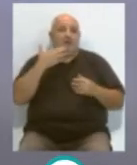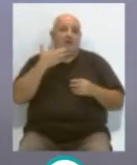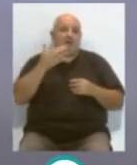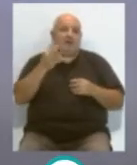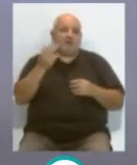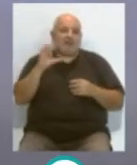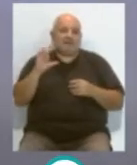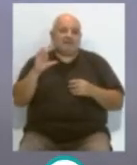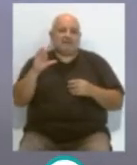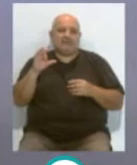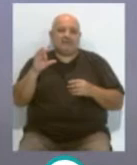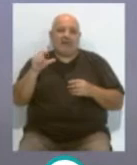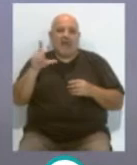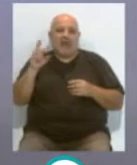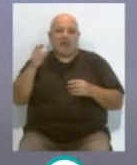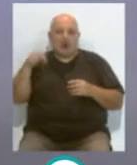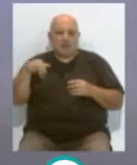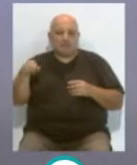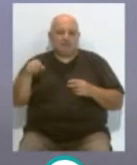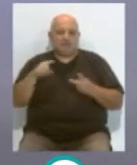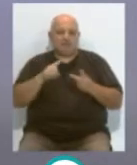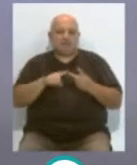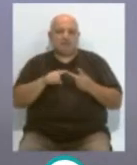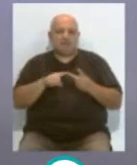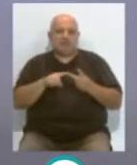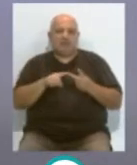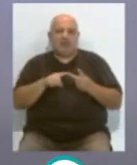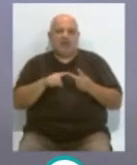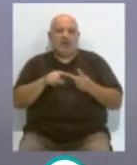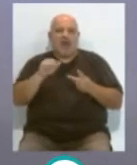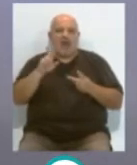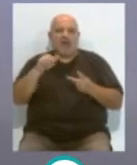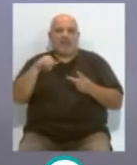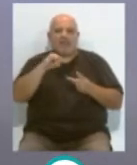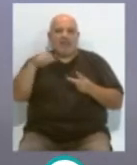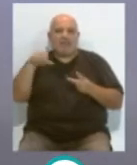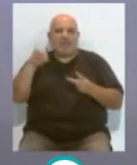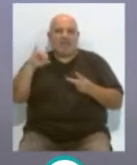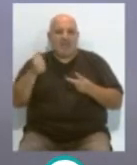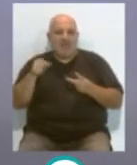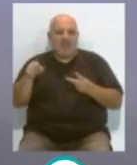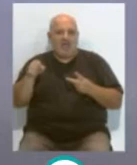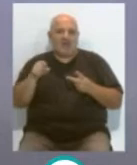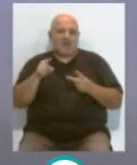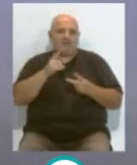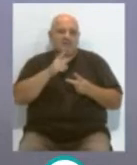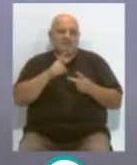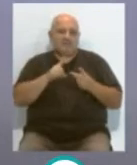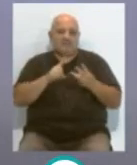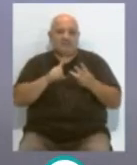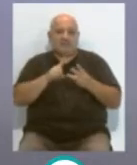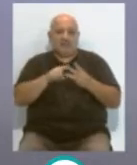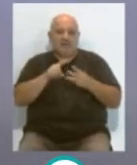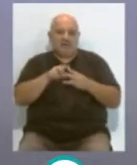Tomás Alarcón como Arzamendia, tanto el chileno como el